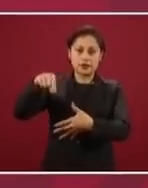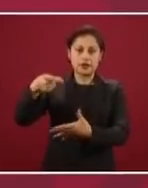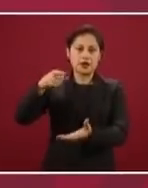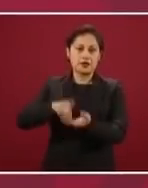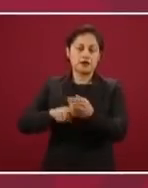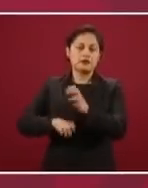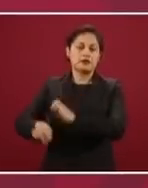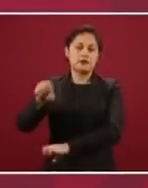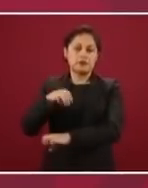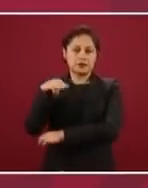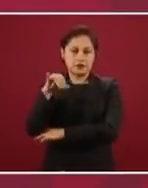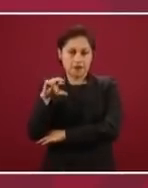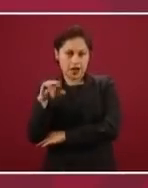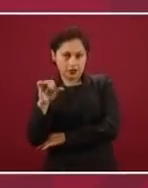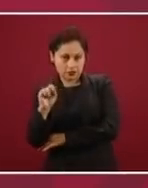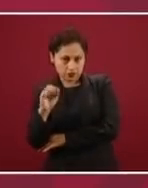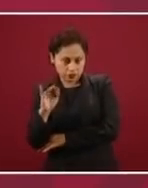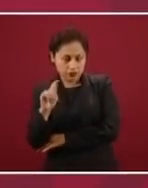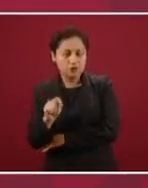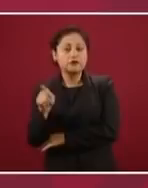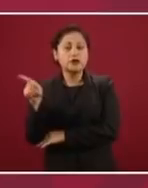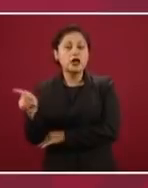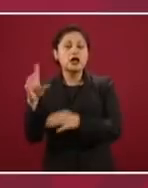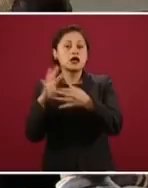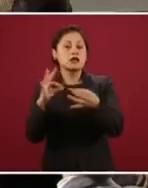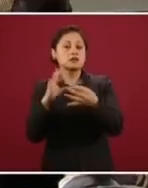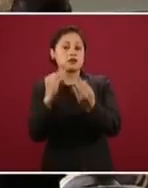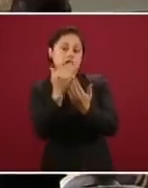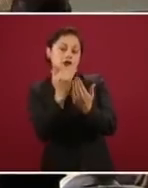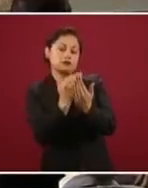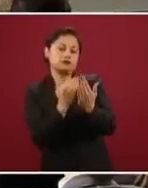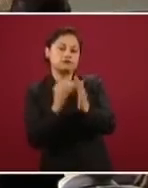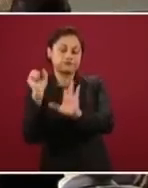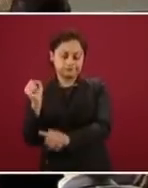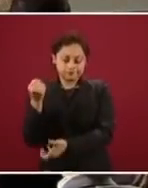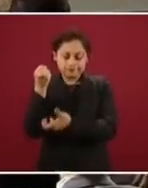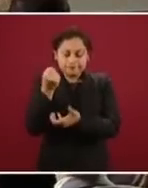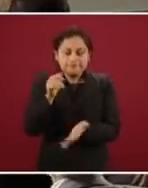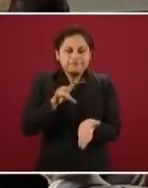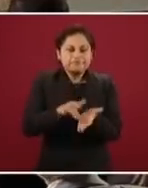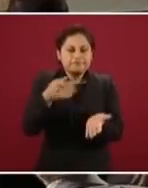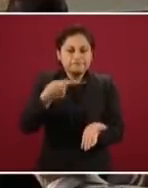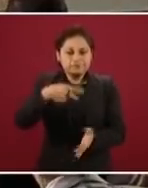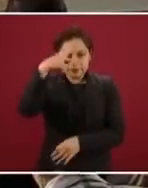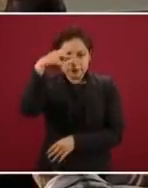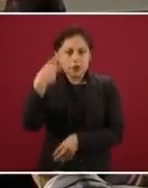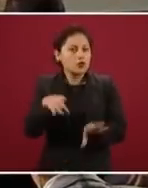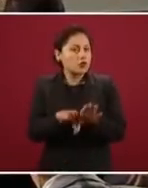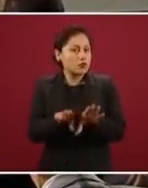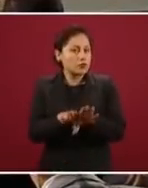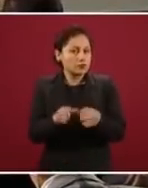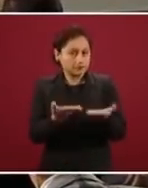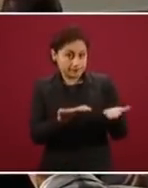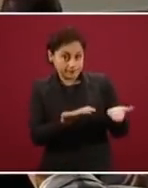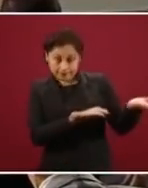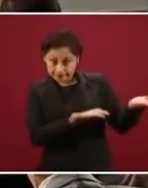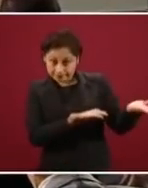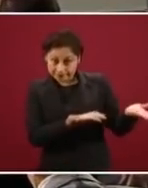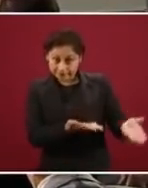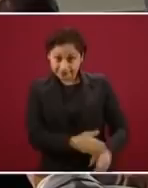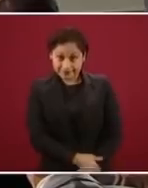el plan de inversión que tienen para méxico entonces